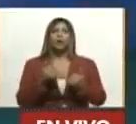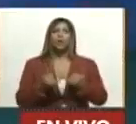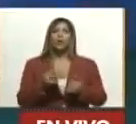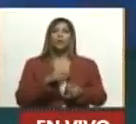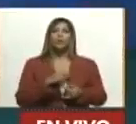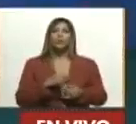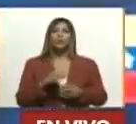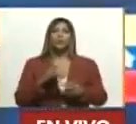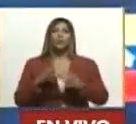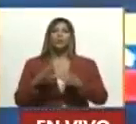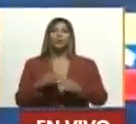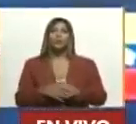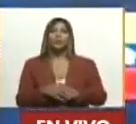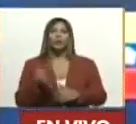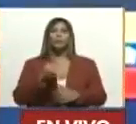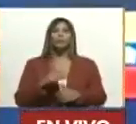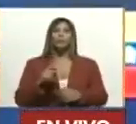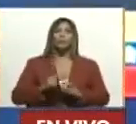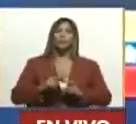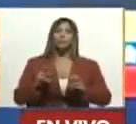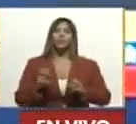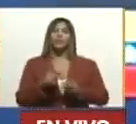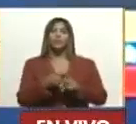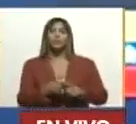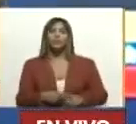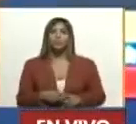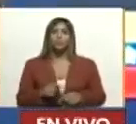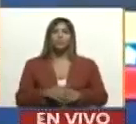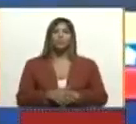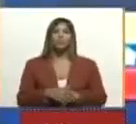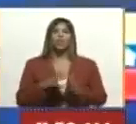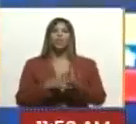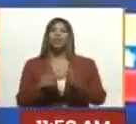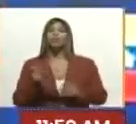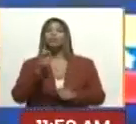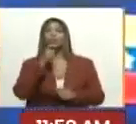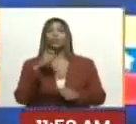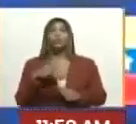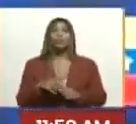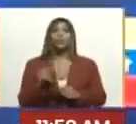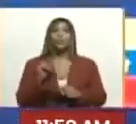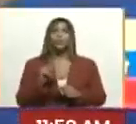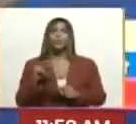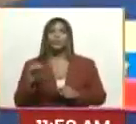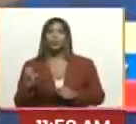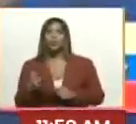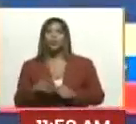publicar mensualmente la actualización del registro en derechodelospueblos.net.